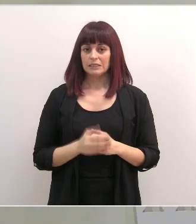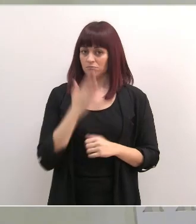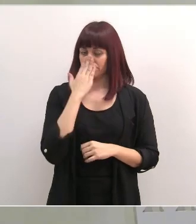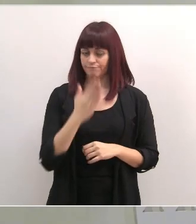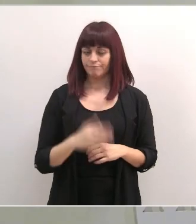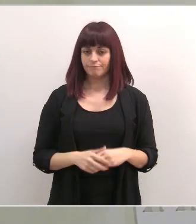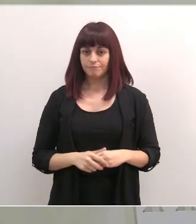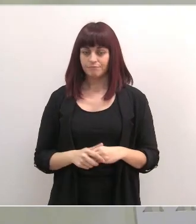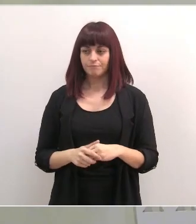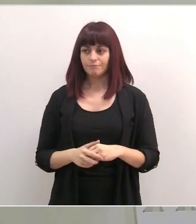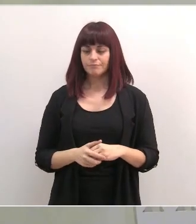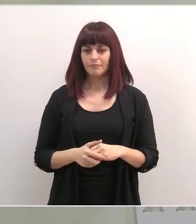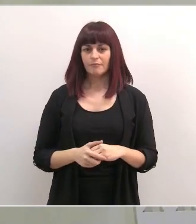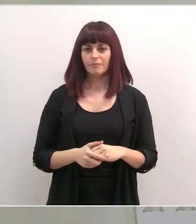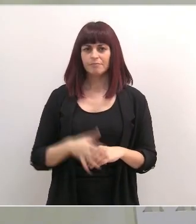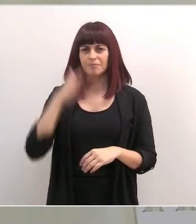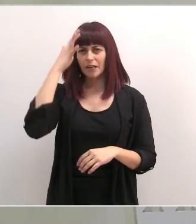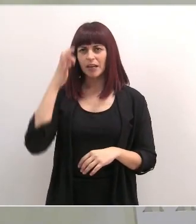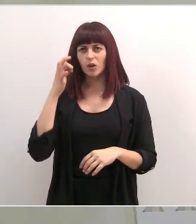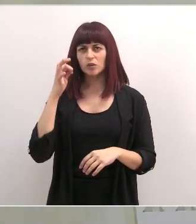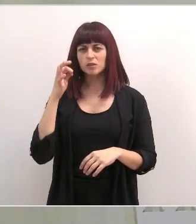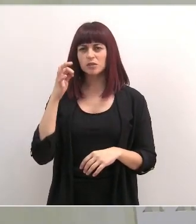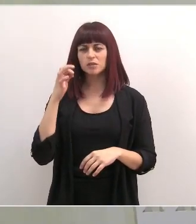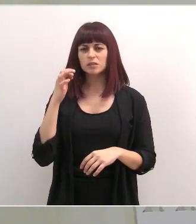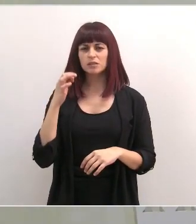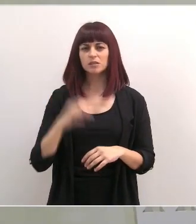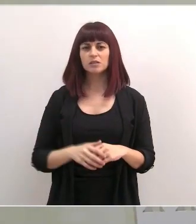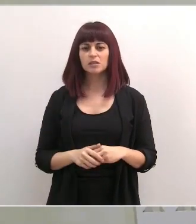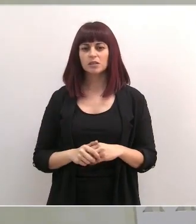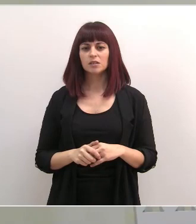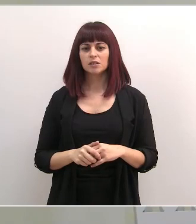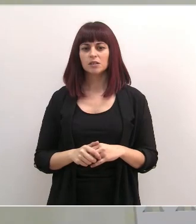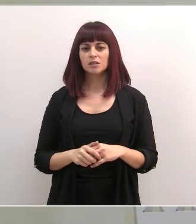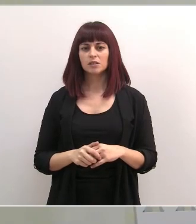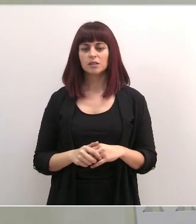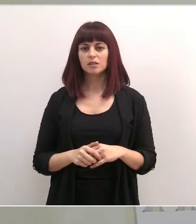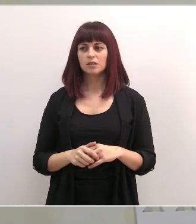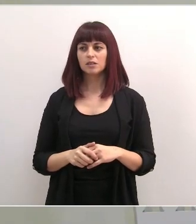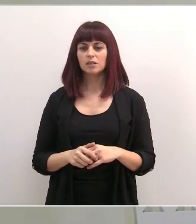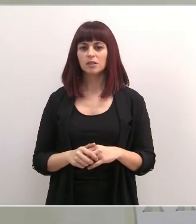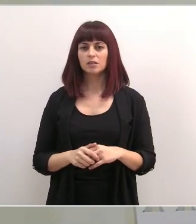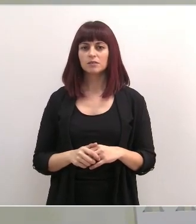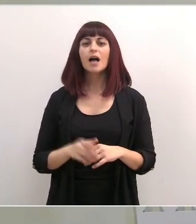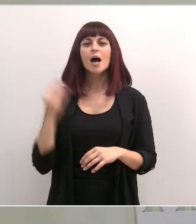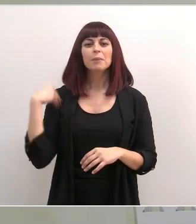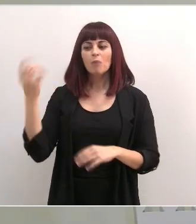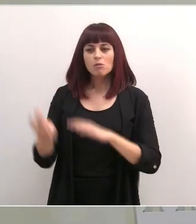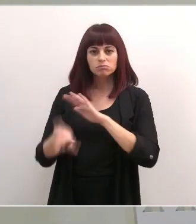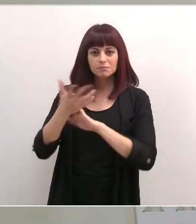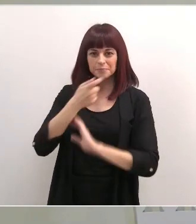¿no? ¿Qué es lo que me ha preguntado otra vez? Una pregunta era relativa a la cepa británica. A la cepa británica,